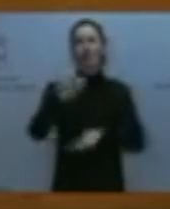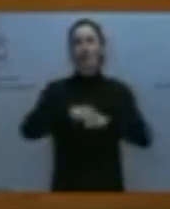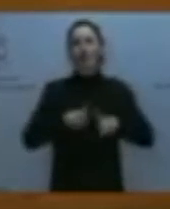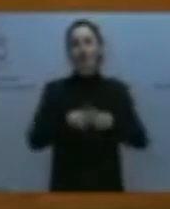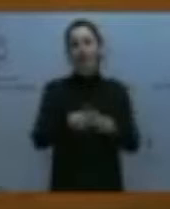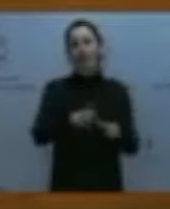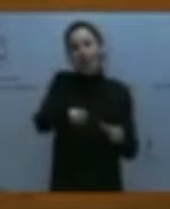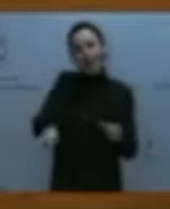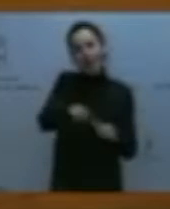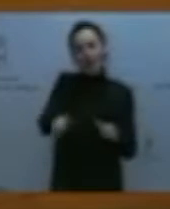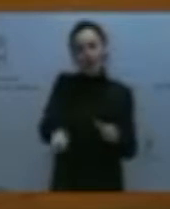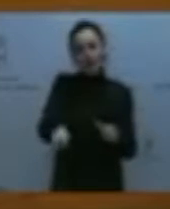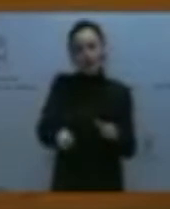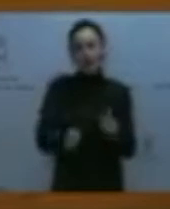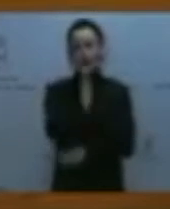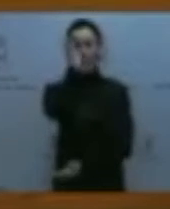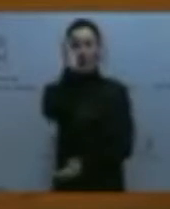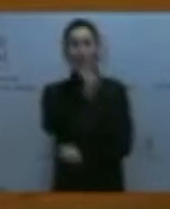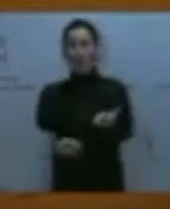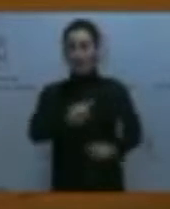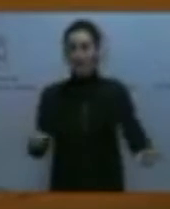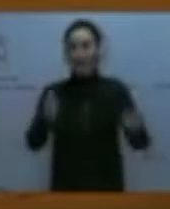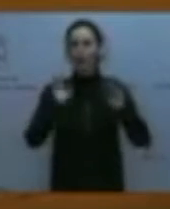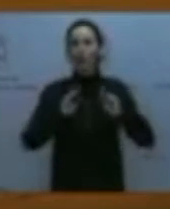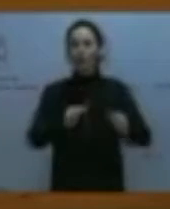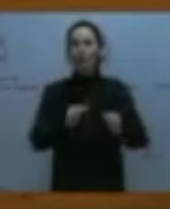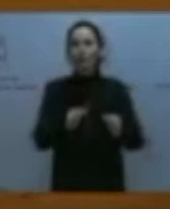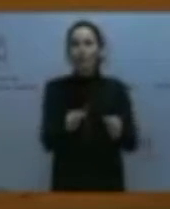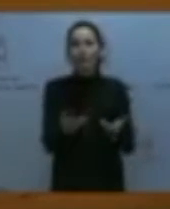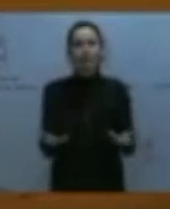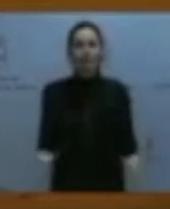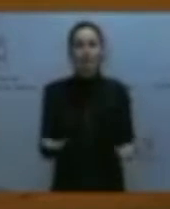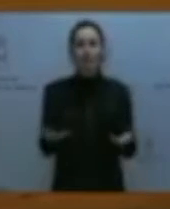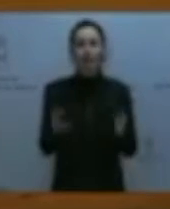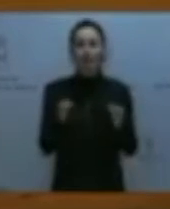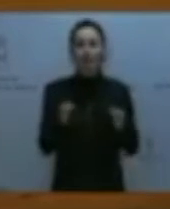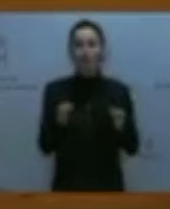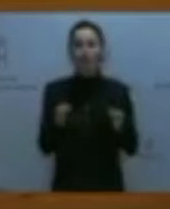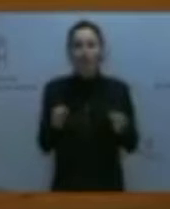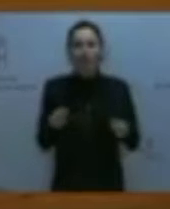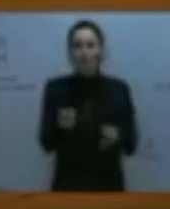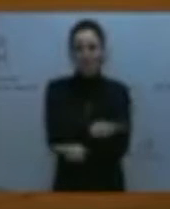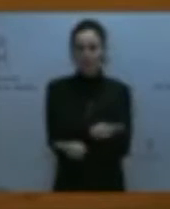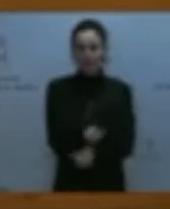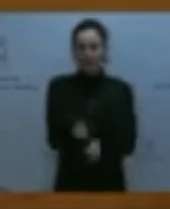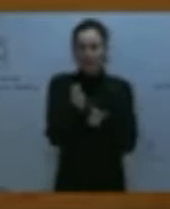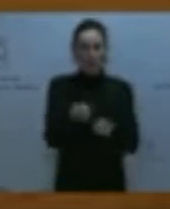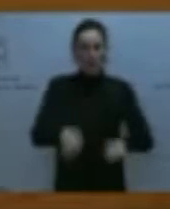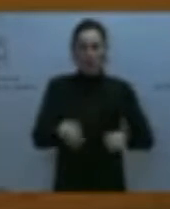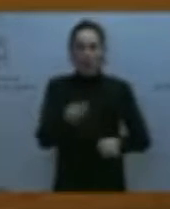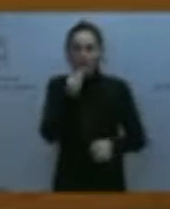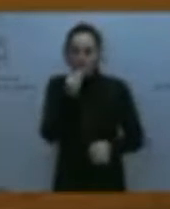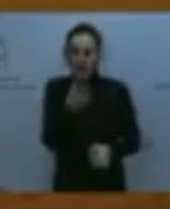forma indefinida. La prohibición de los descartes en las artes de bajo impacto mejoraría el problema de